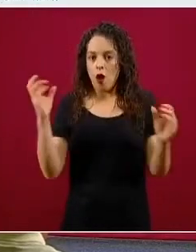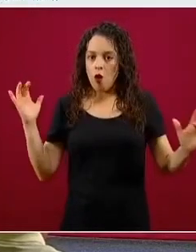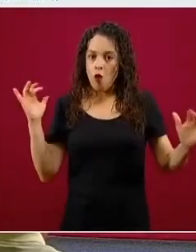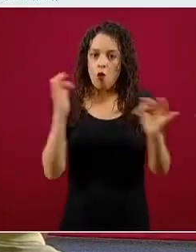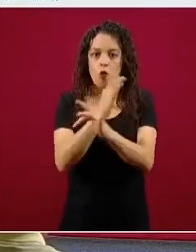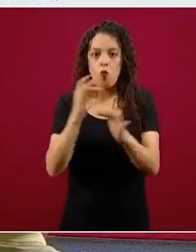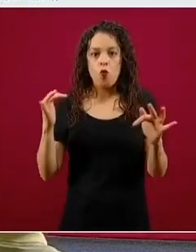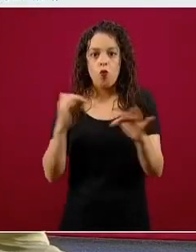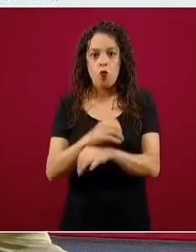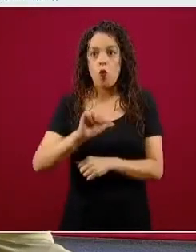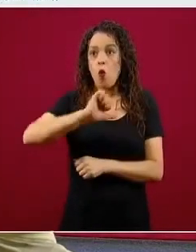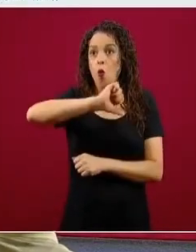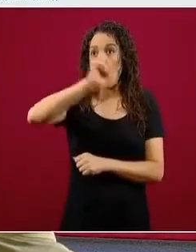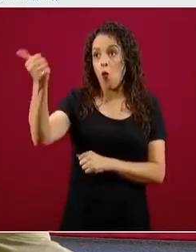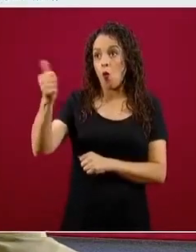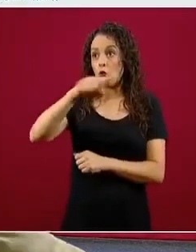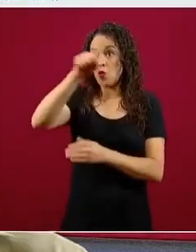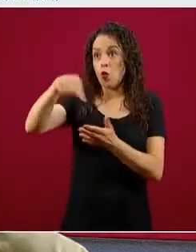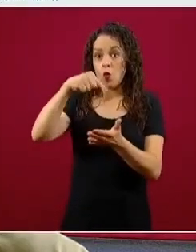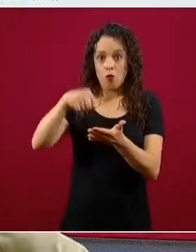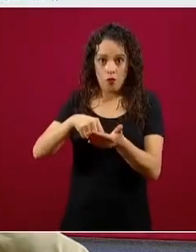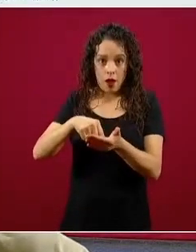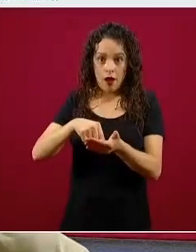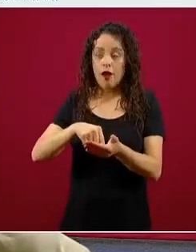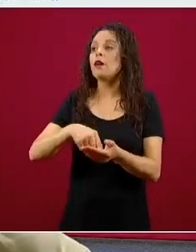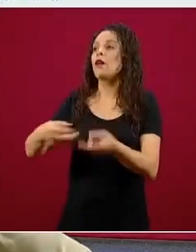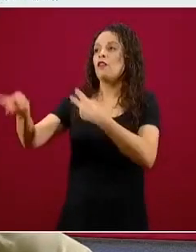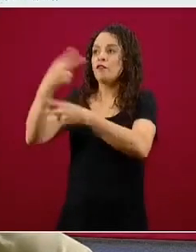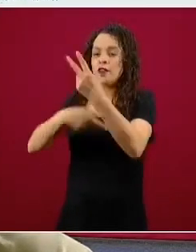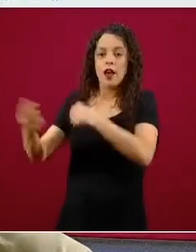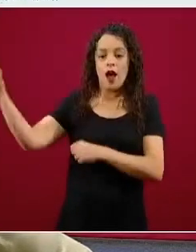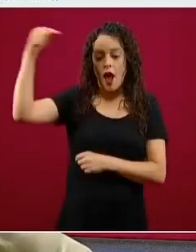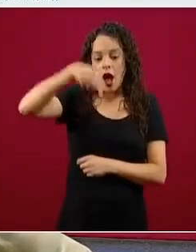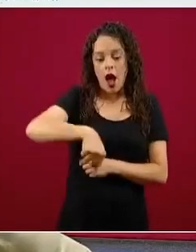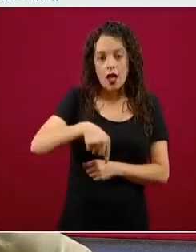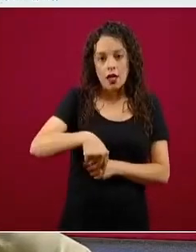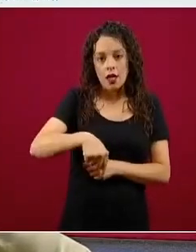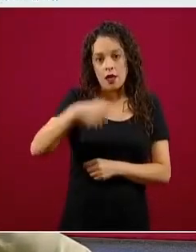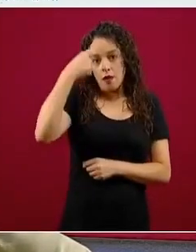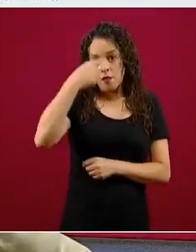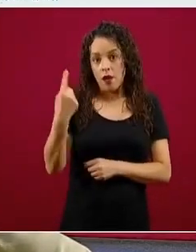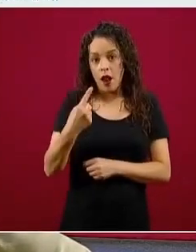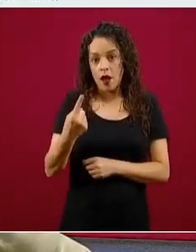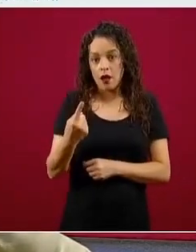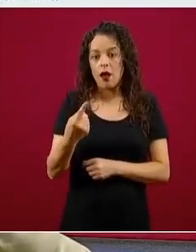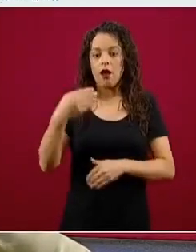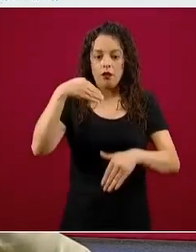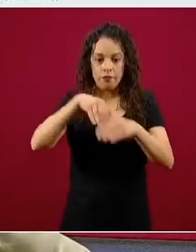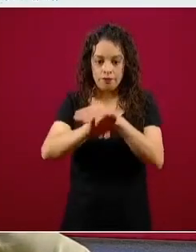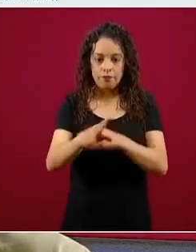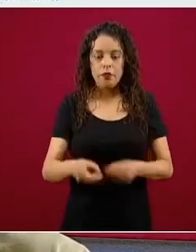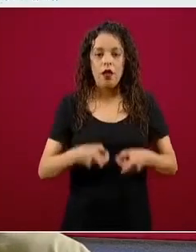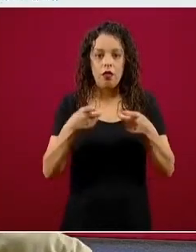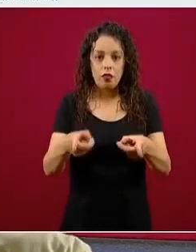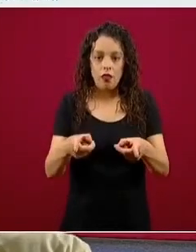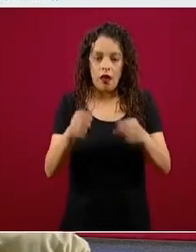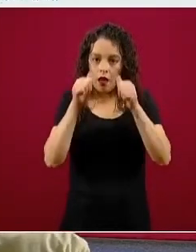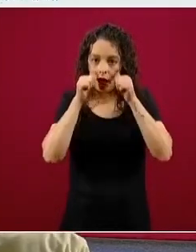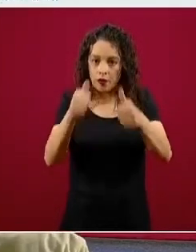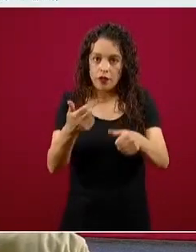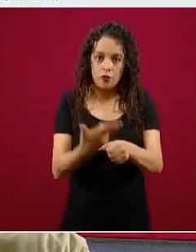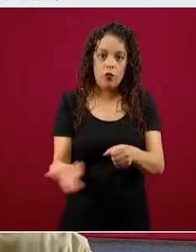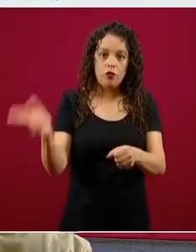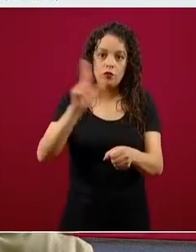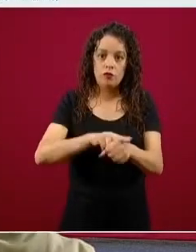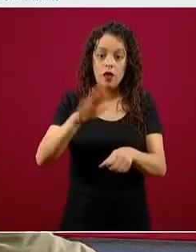vienen también de fuera de esta zona metropolitana a recibir atención, porque aquí está la mayor cantidad de hospitales